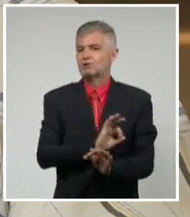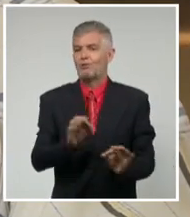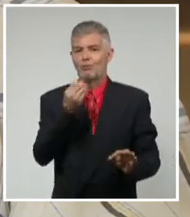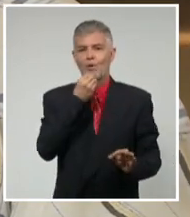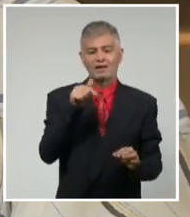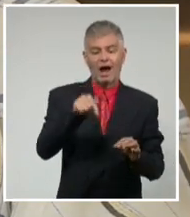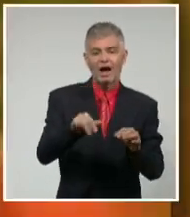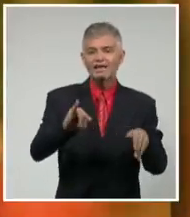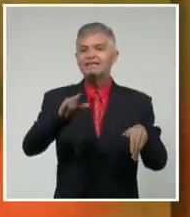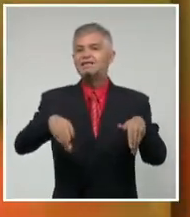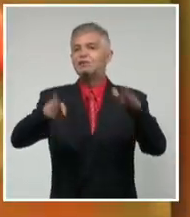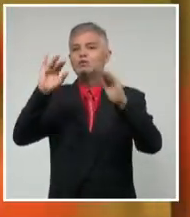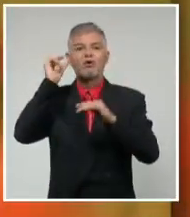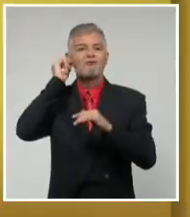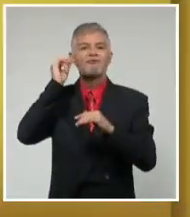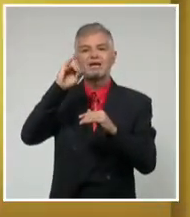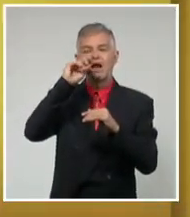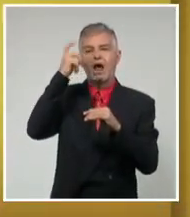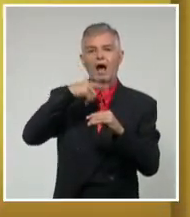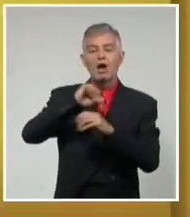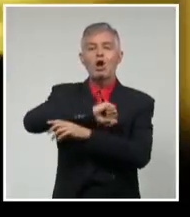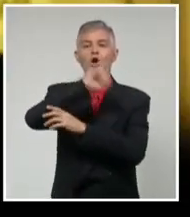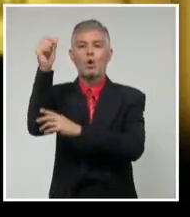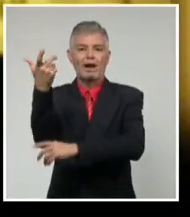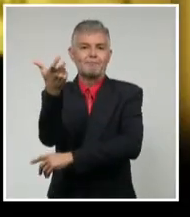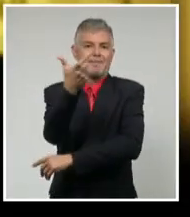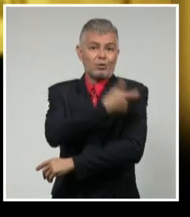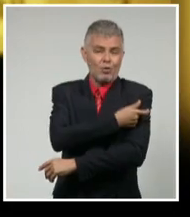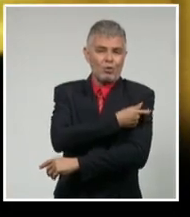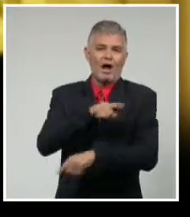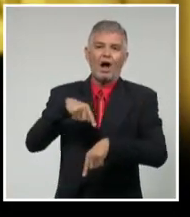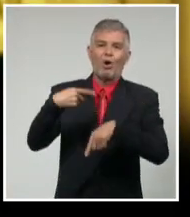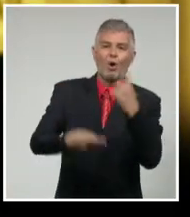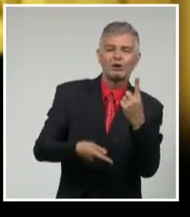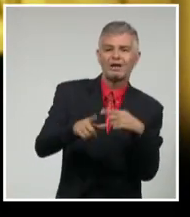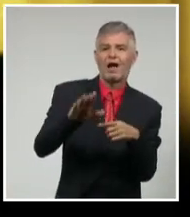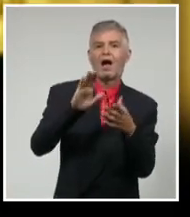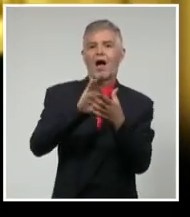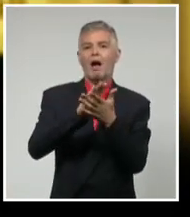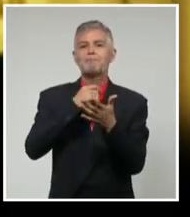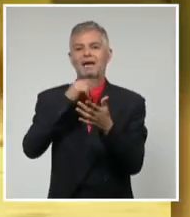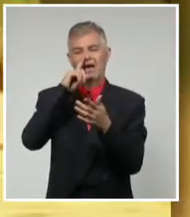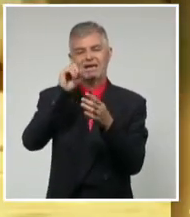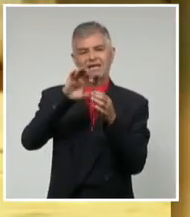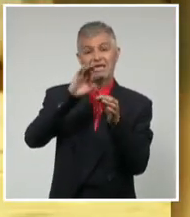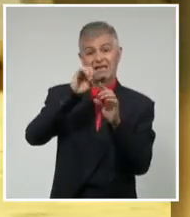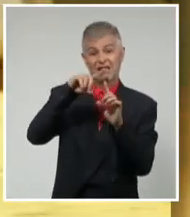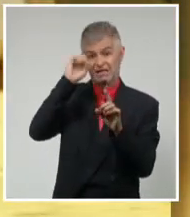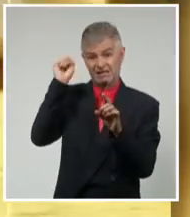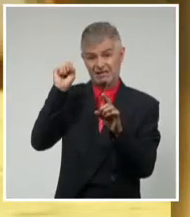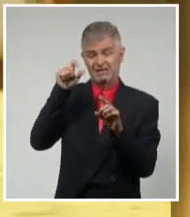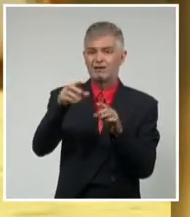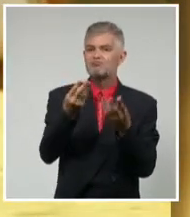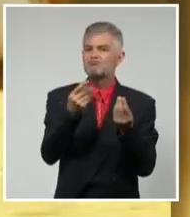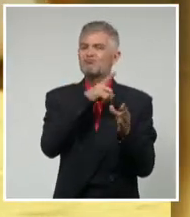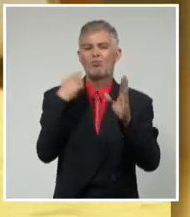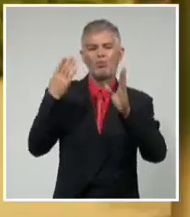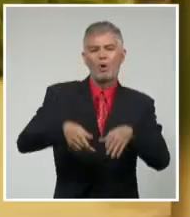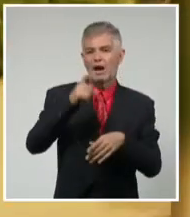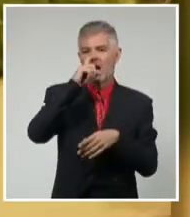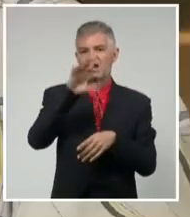Finlay para el logro de una vacuna cubana contra la trágica enfermedad que cobraba la vida de niños y adolescentes en apenas unas